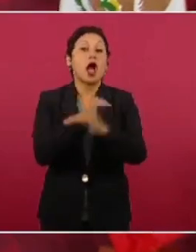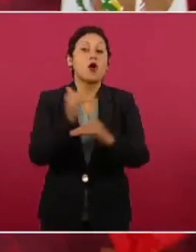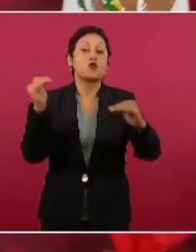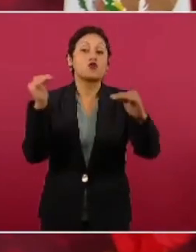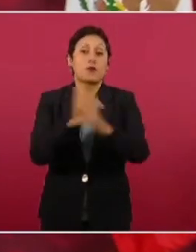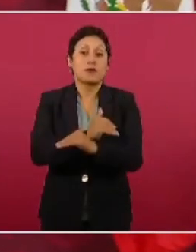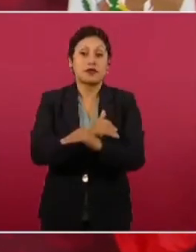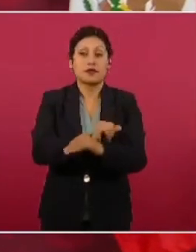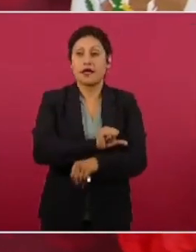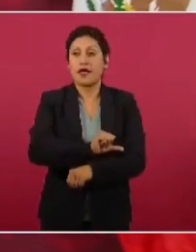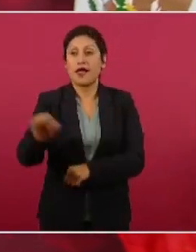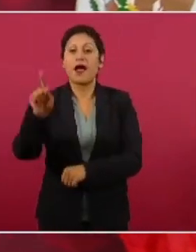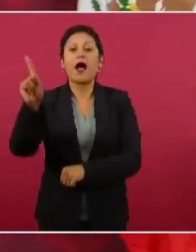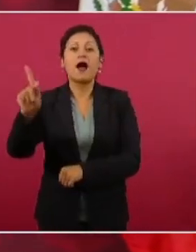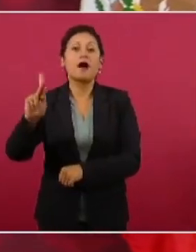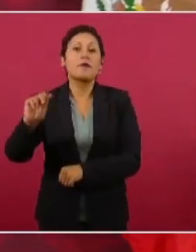Pachuca.